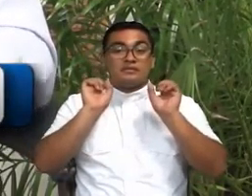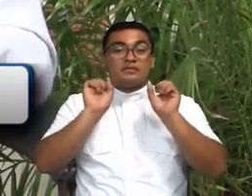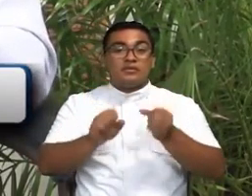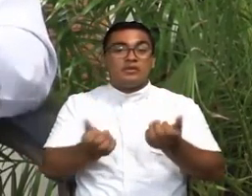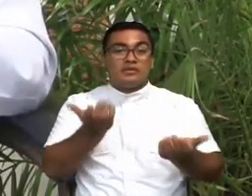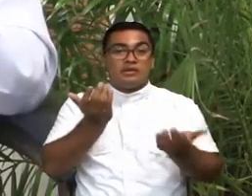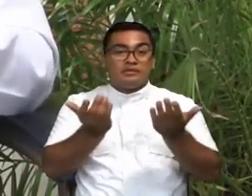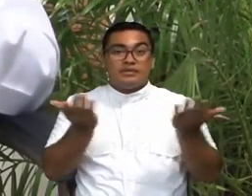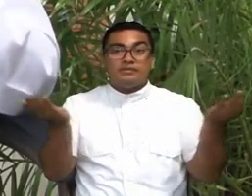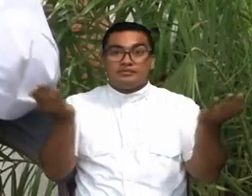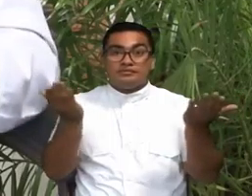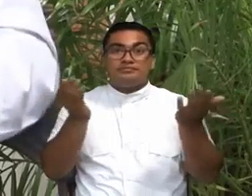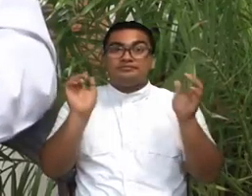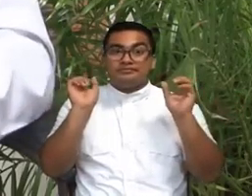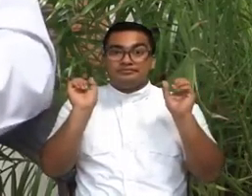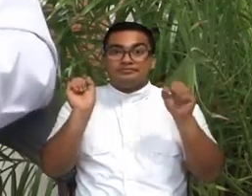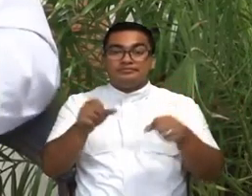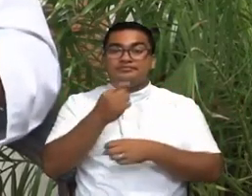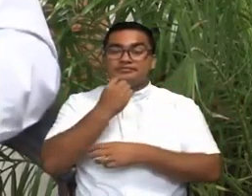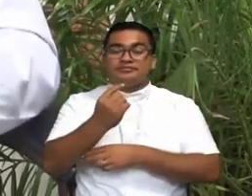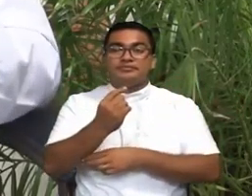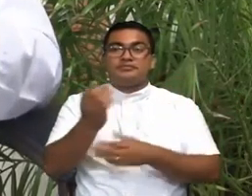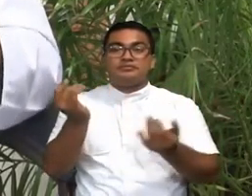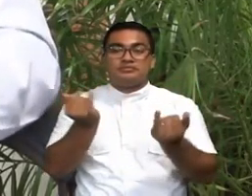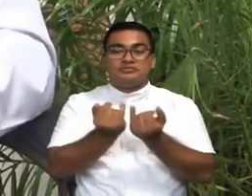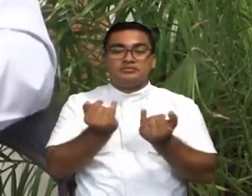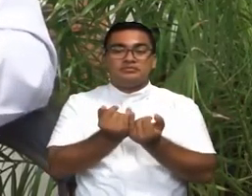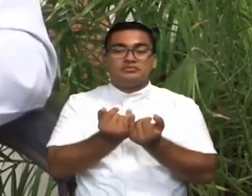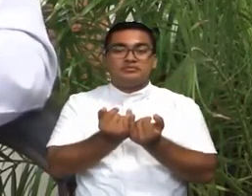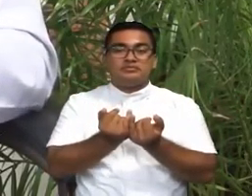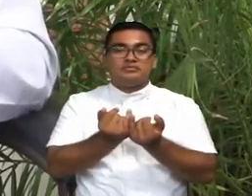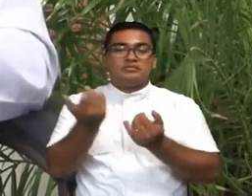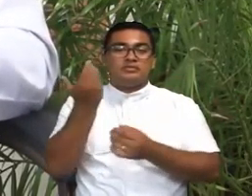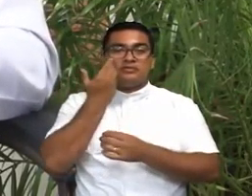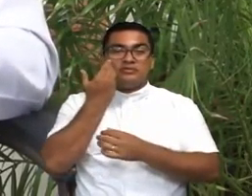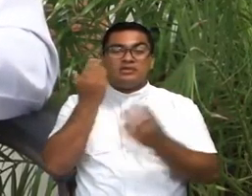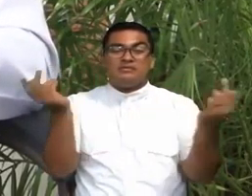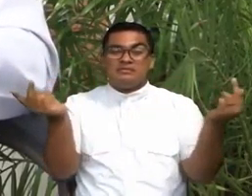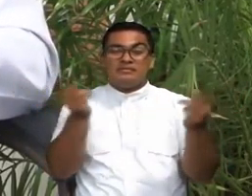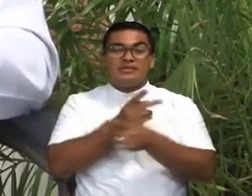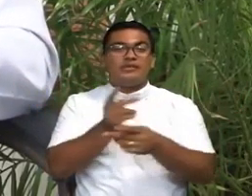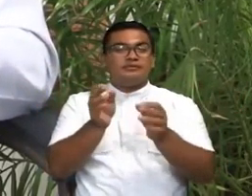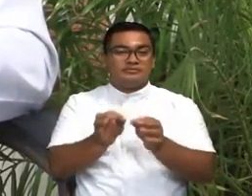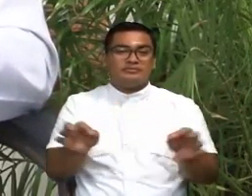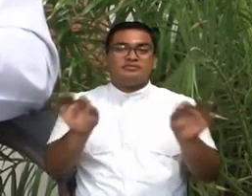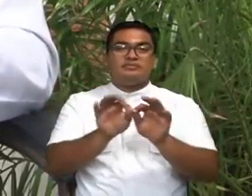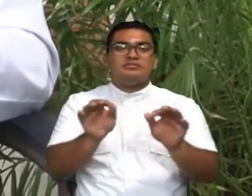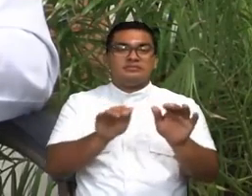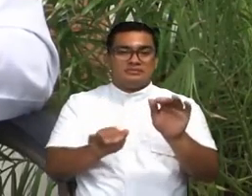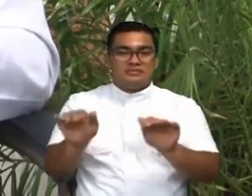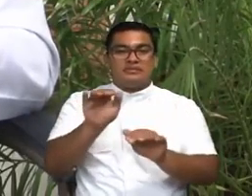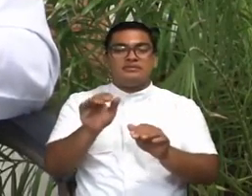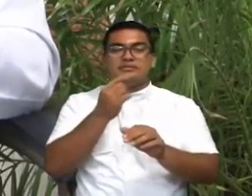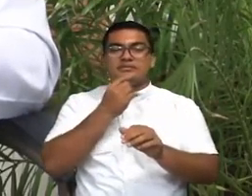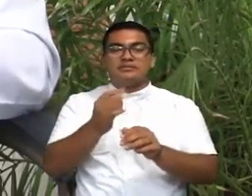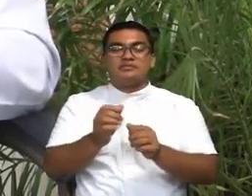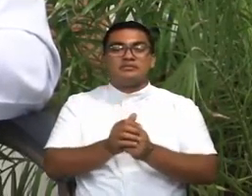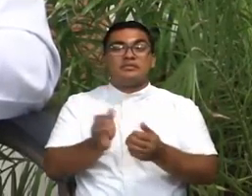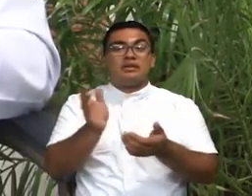o puede llegar a tener un proceso neumónico o una enfermedad más importante. Incluso